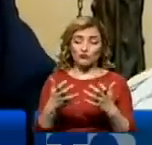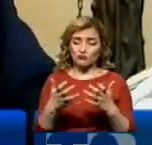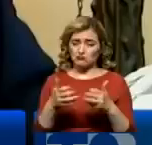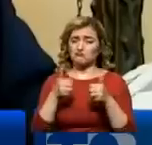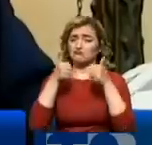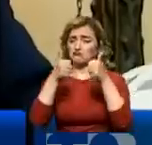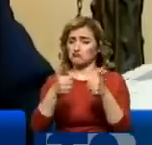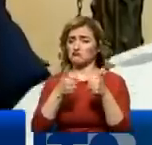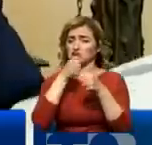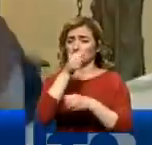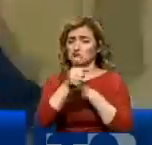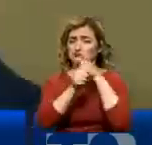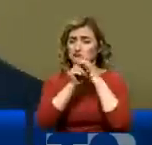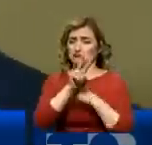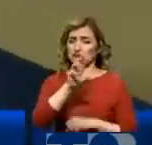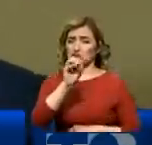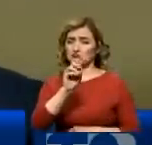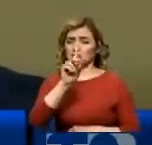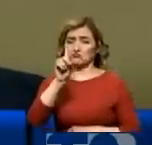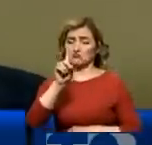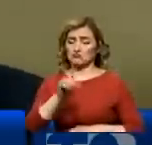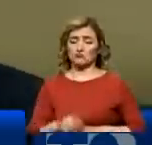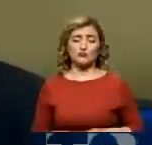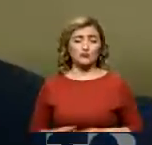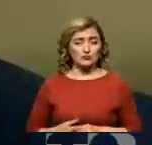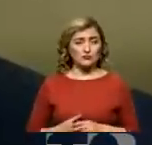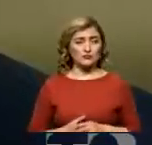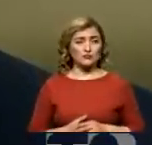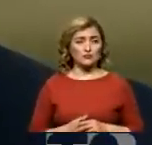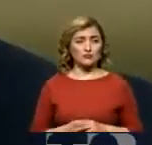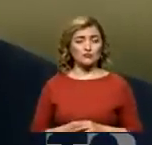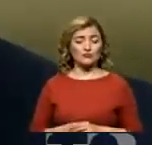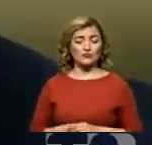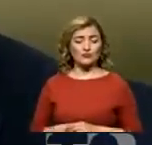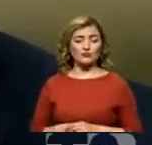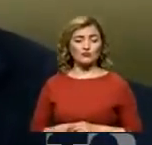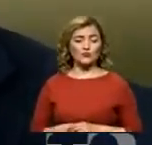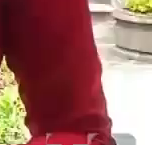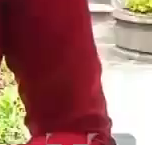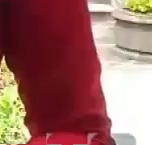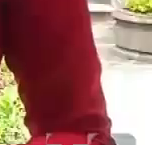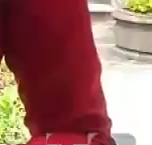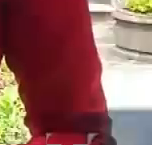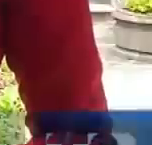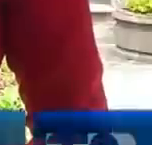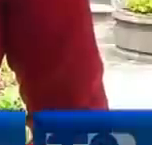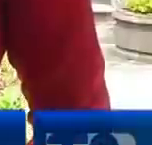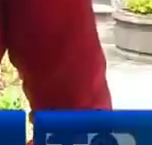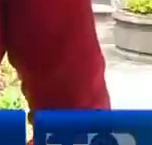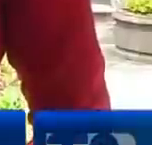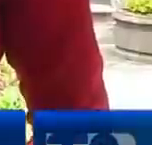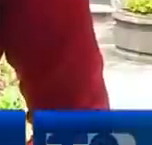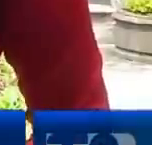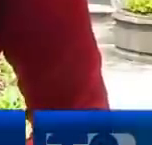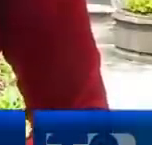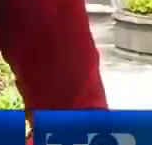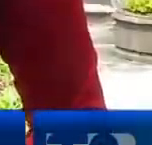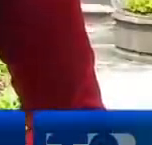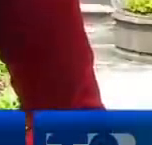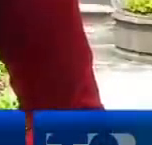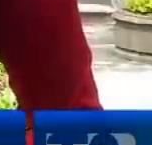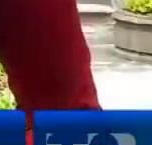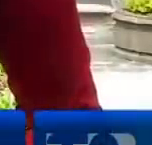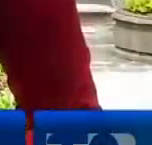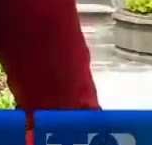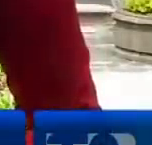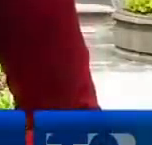electorales en 2021. En Guayaquil, Carlos Acoto, 24 horas. Muy buenas tardes,